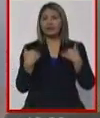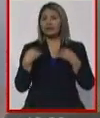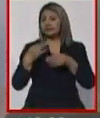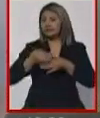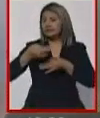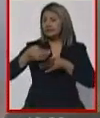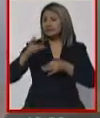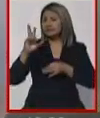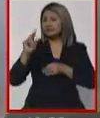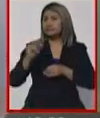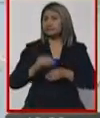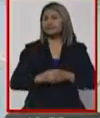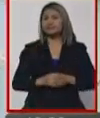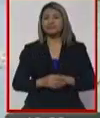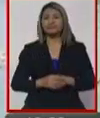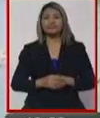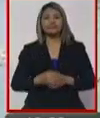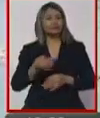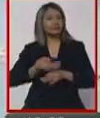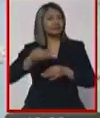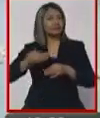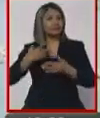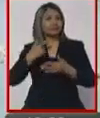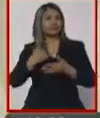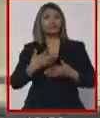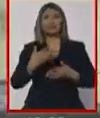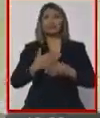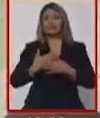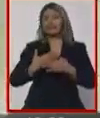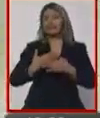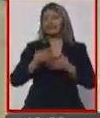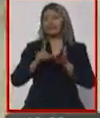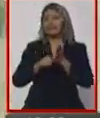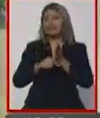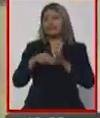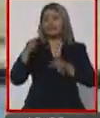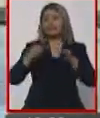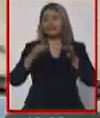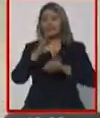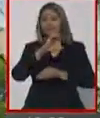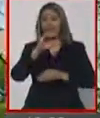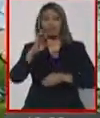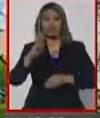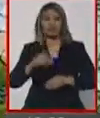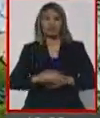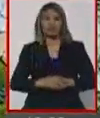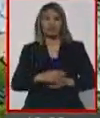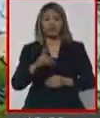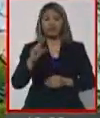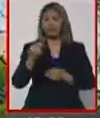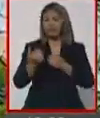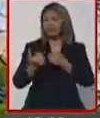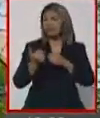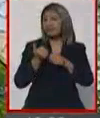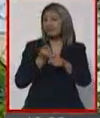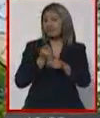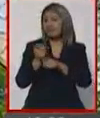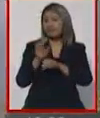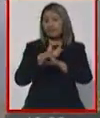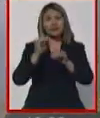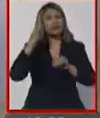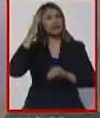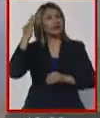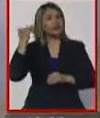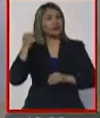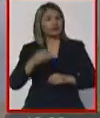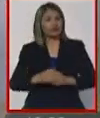ningún retraso. Nosotros, más allá de la admisión que ha hecho el juzgado en Cochabamba, no nos afecta en nada porque nos han